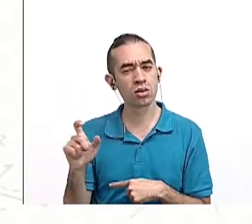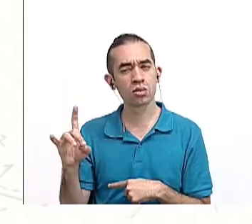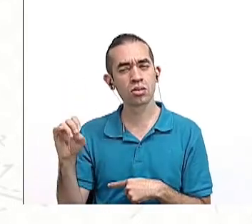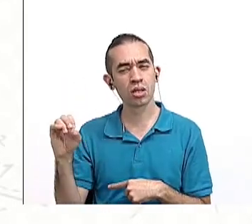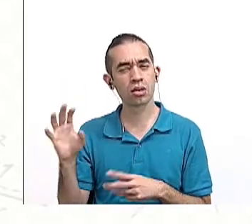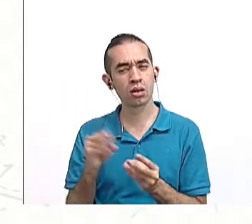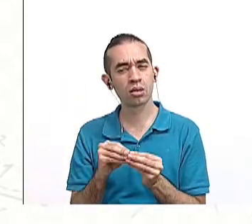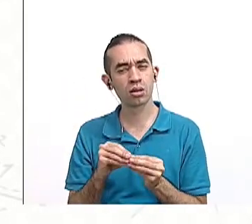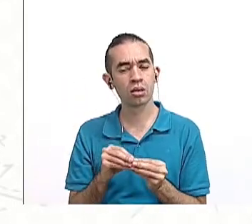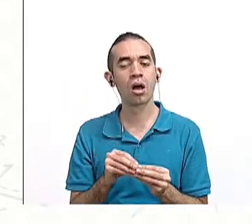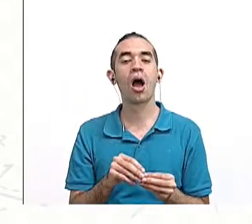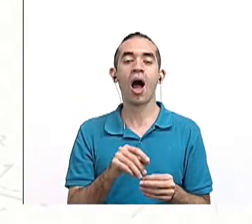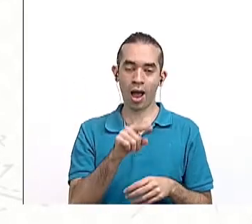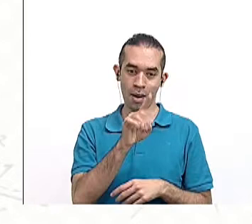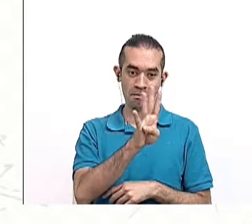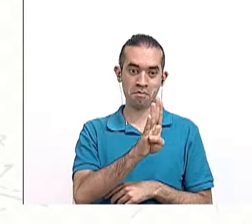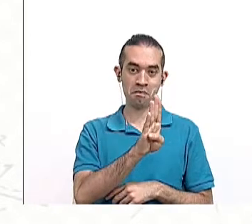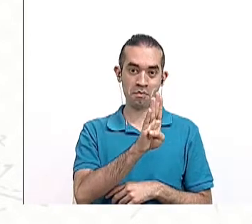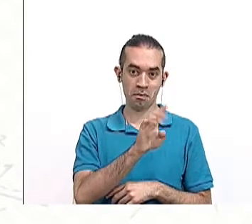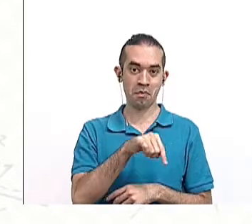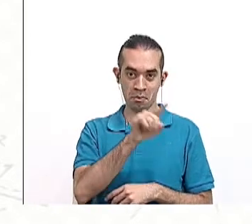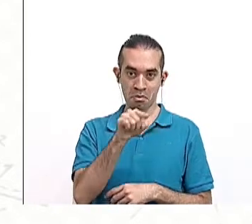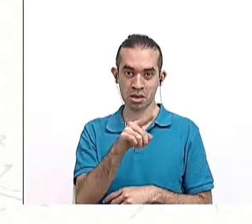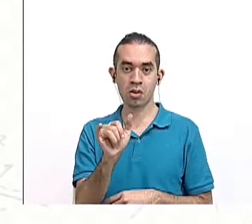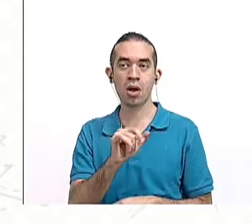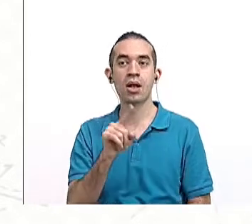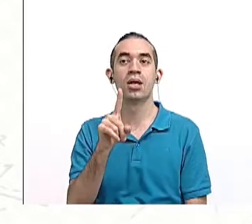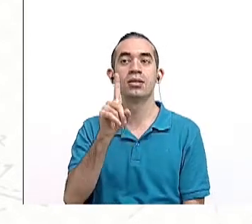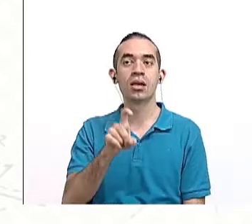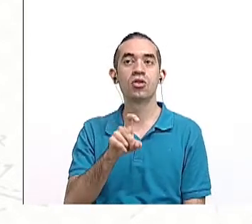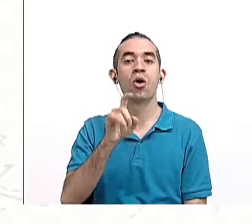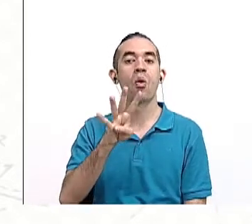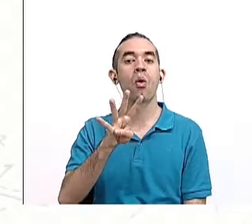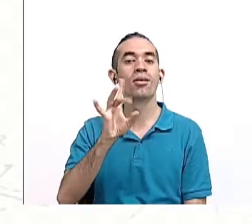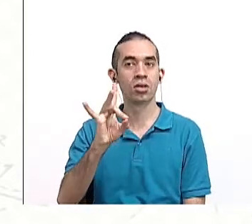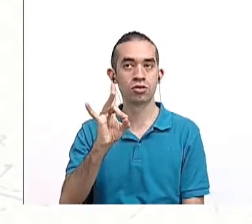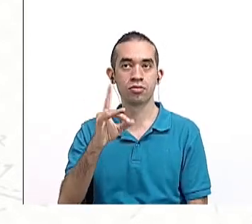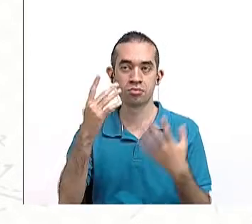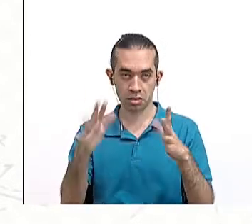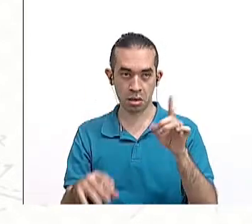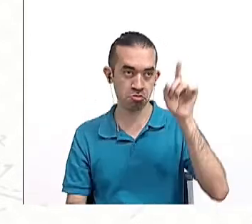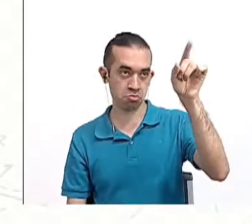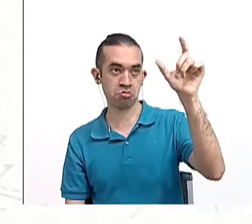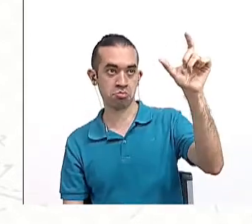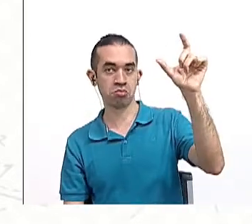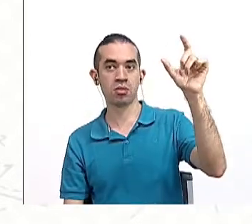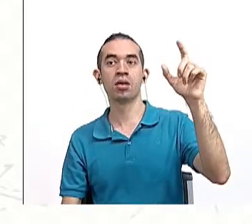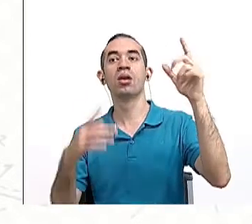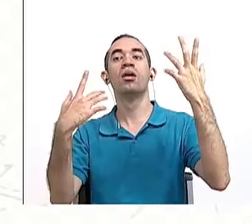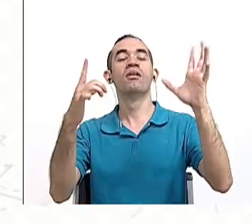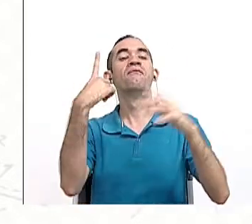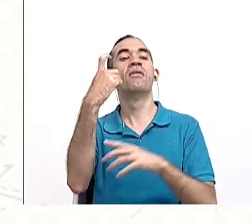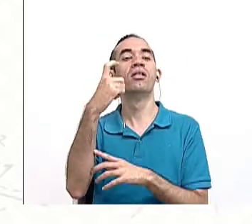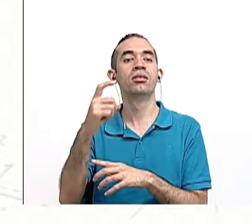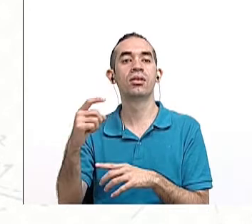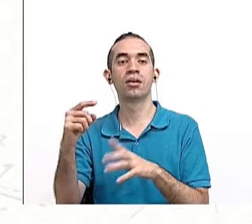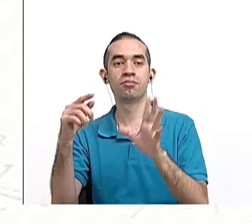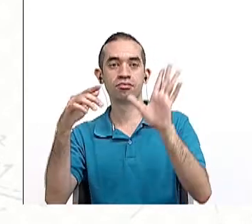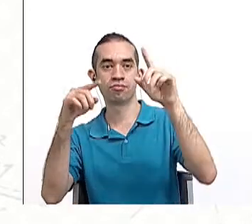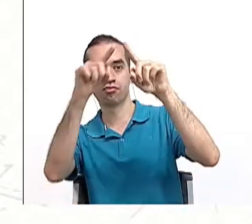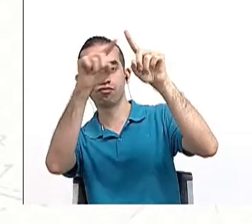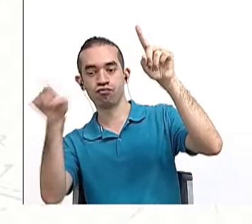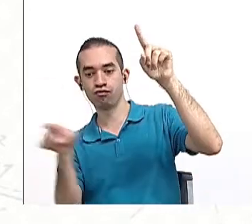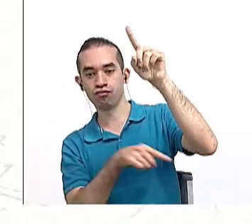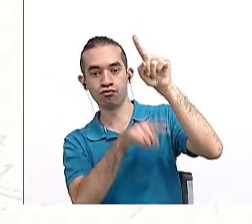148 ya tenemos el primero pero como puedo determinar ahora el valor de alfa tenemos los otros ángulos